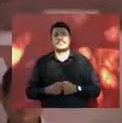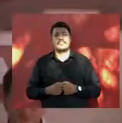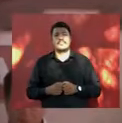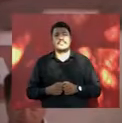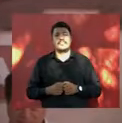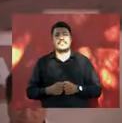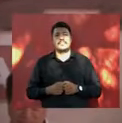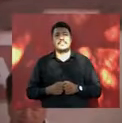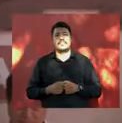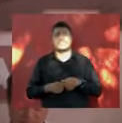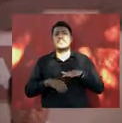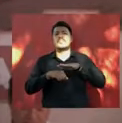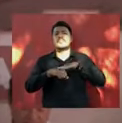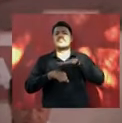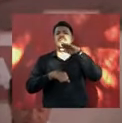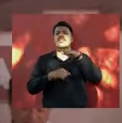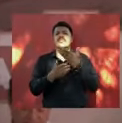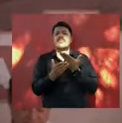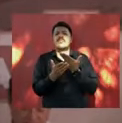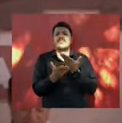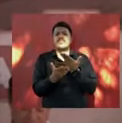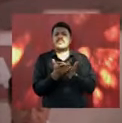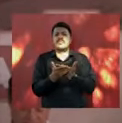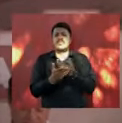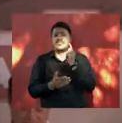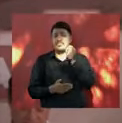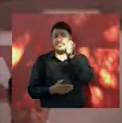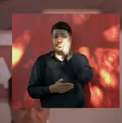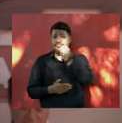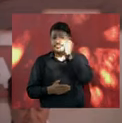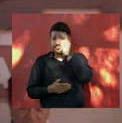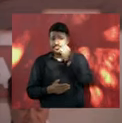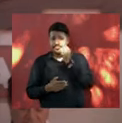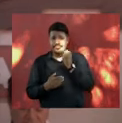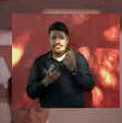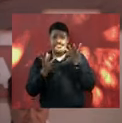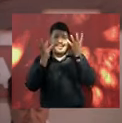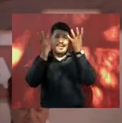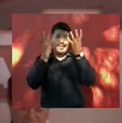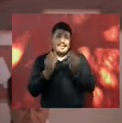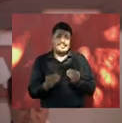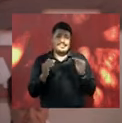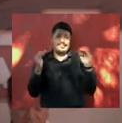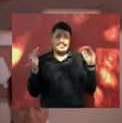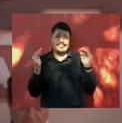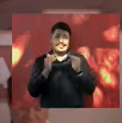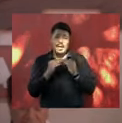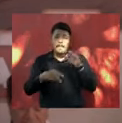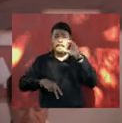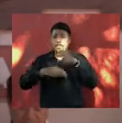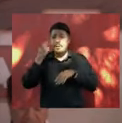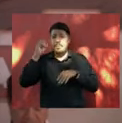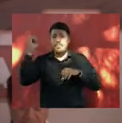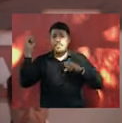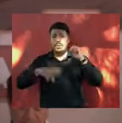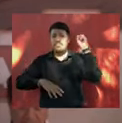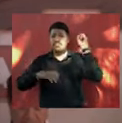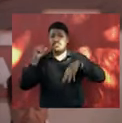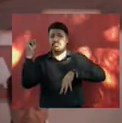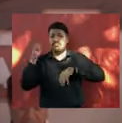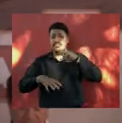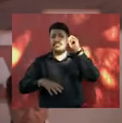¿Qué más proponemos? Bueno, aquí en Tlajomulco hay muchas viviendas abandonadas, producto de la